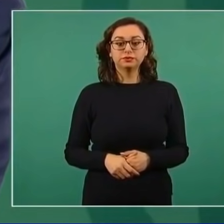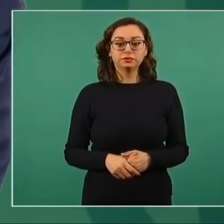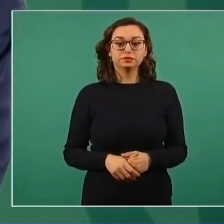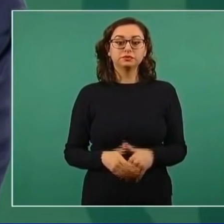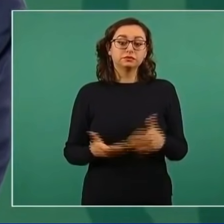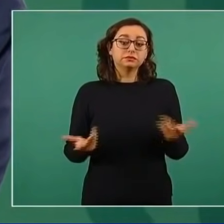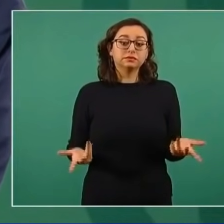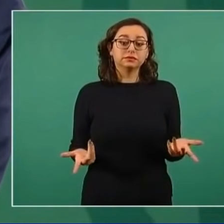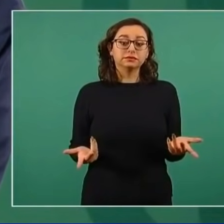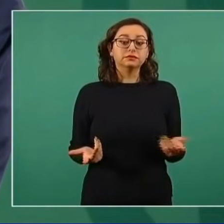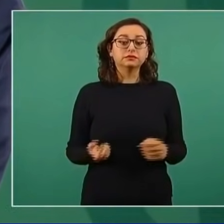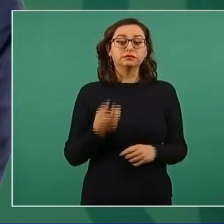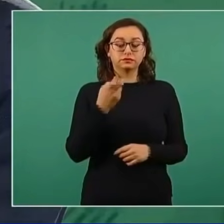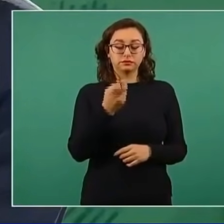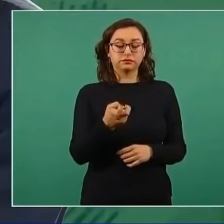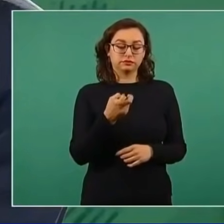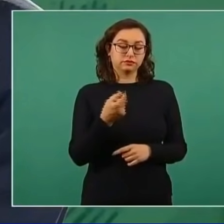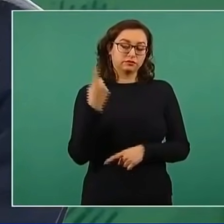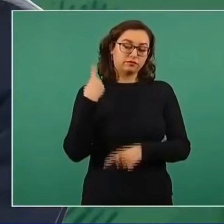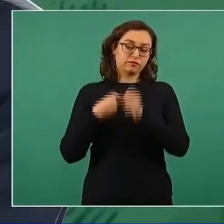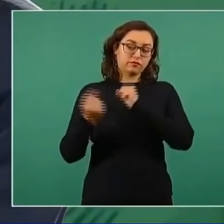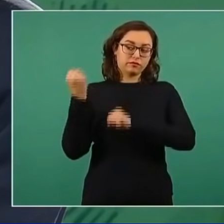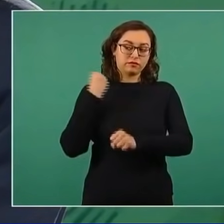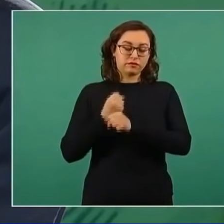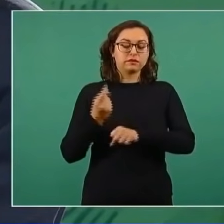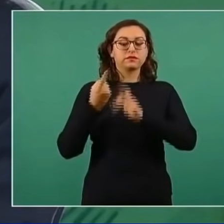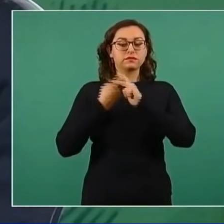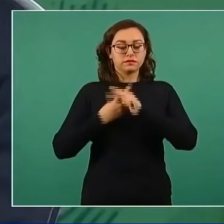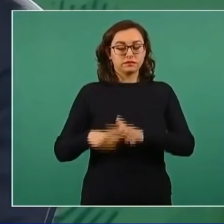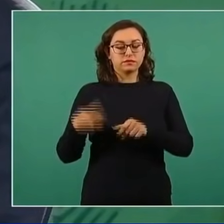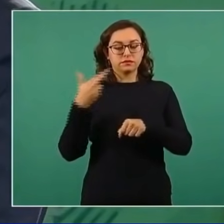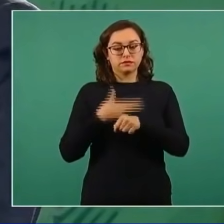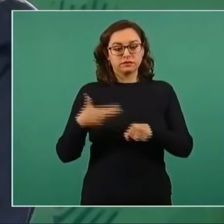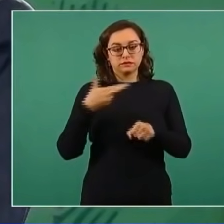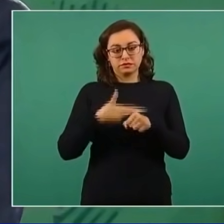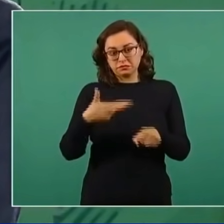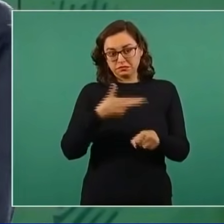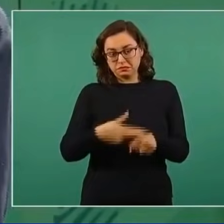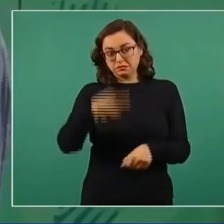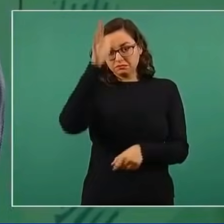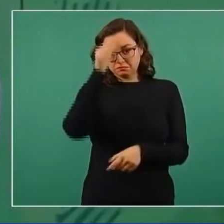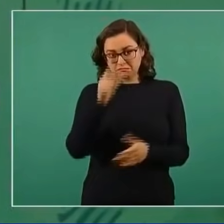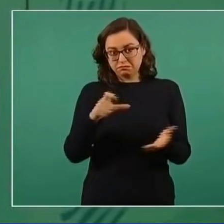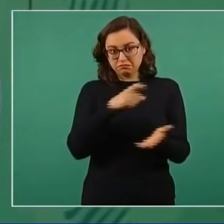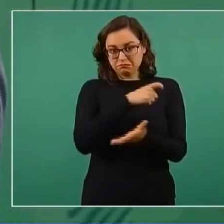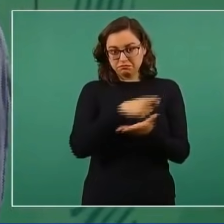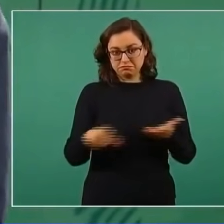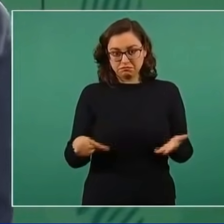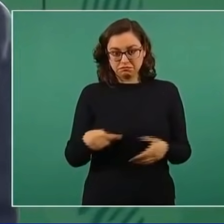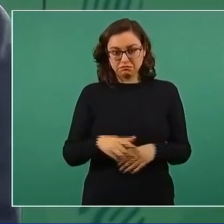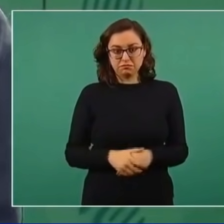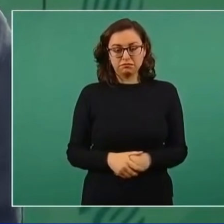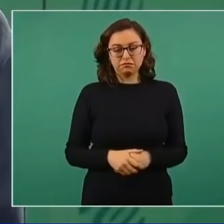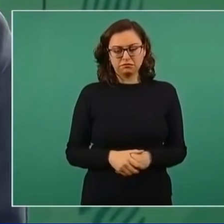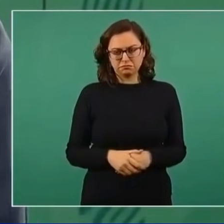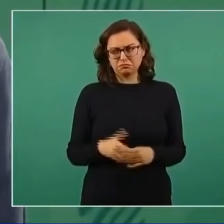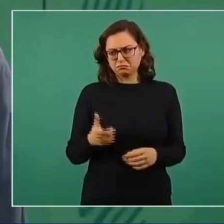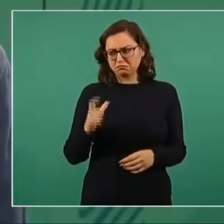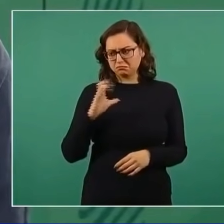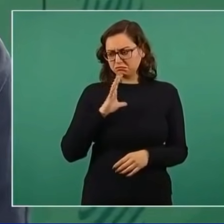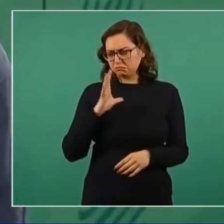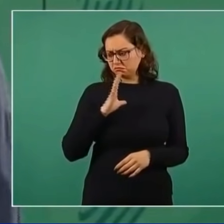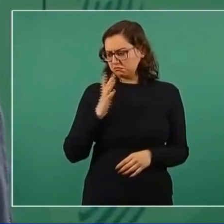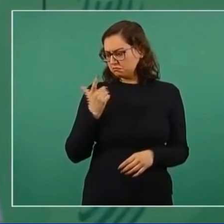así fue que se llegó a este acuerdo. Además, pues teníamos